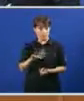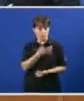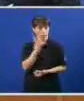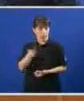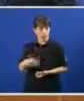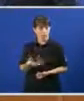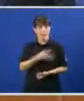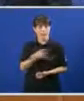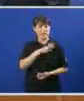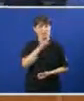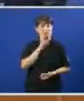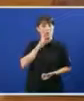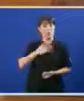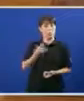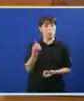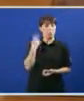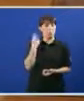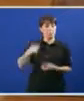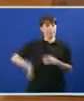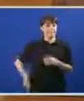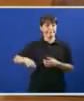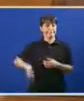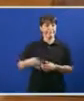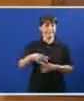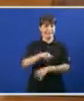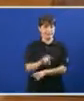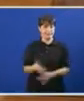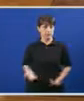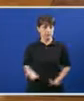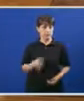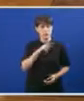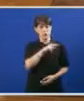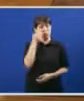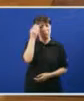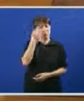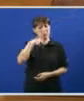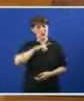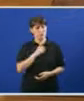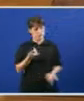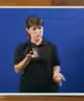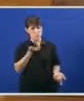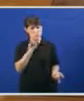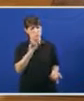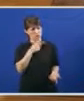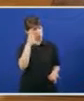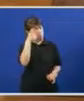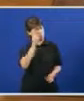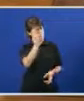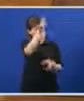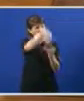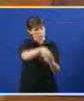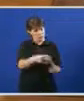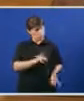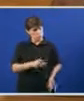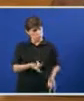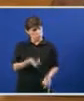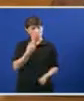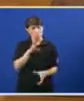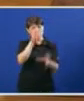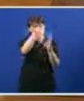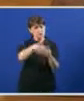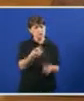pensión? Por lo tanto, cando me fala vostede, pensa que nós non estamos dentro do povo, no medio do povo, e non